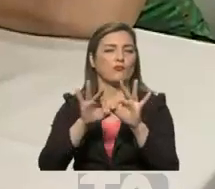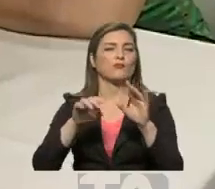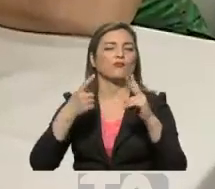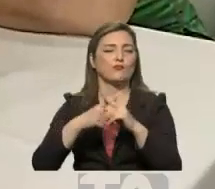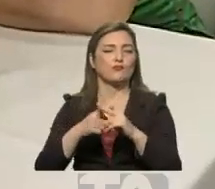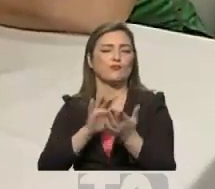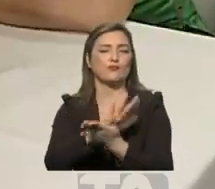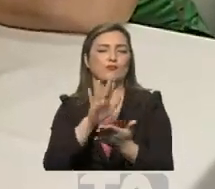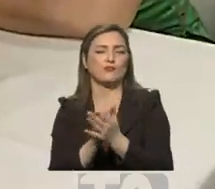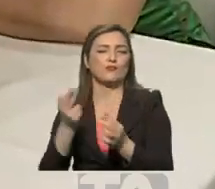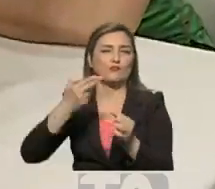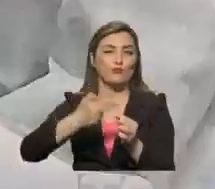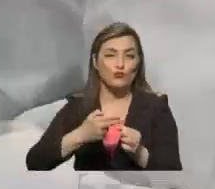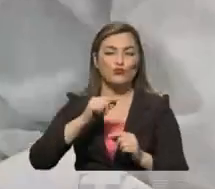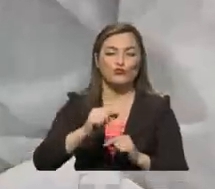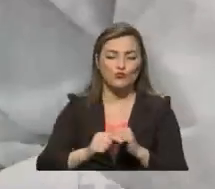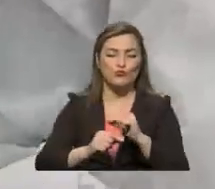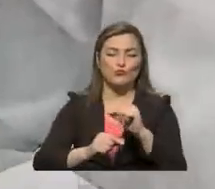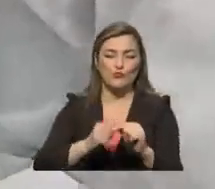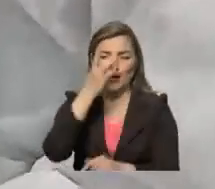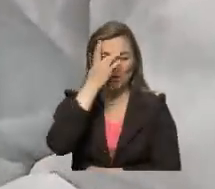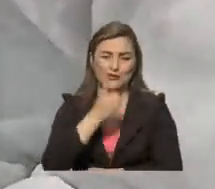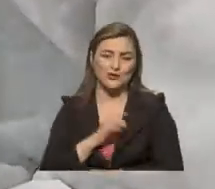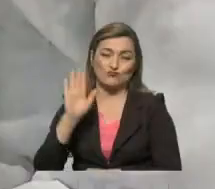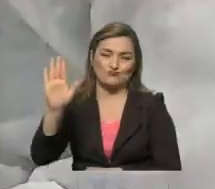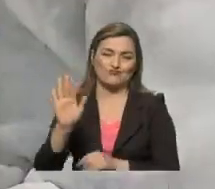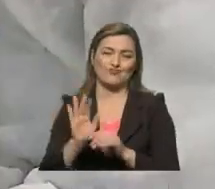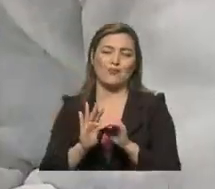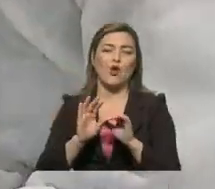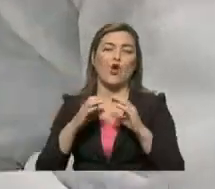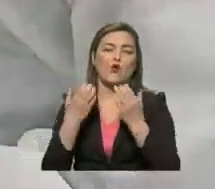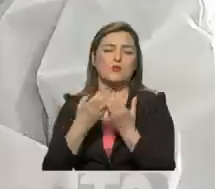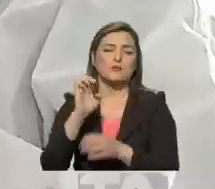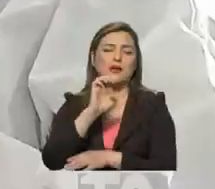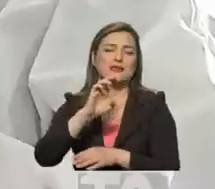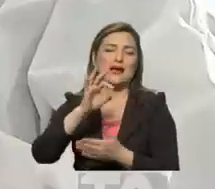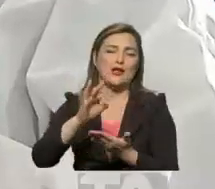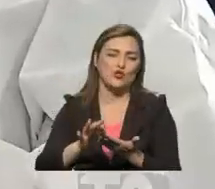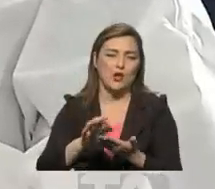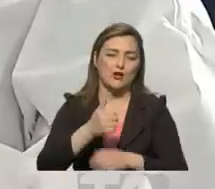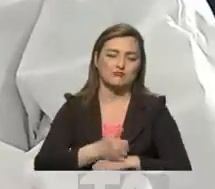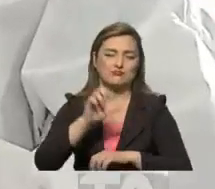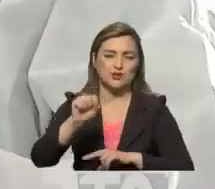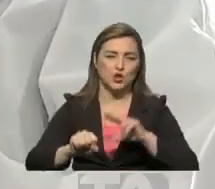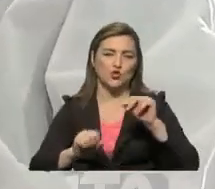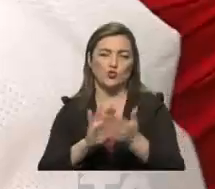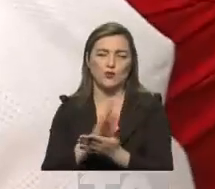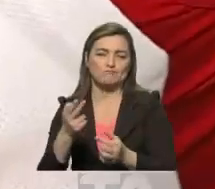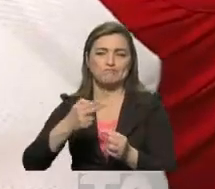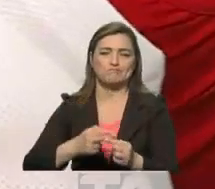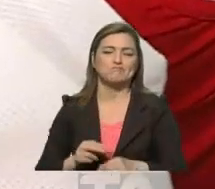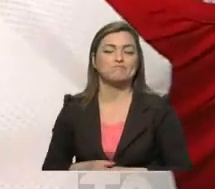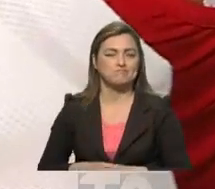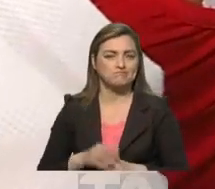con el retorno presencial a clases aunque la decisión también dependerá de los cohes cantonales que deberán autorizar o no el retorno a clases e